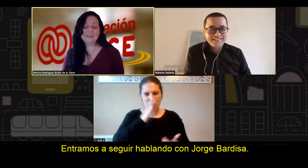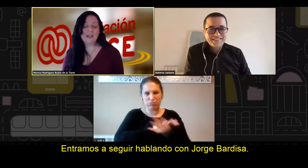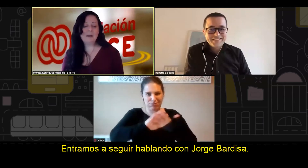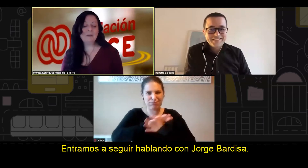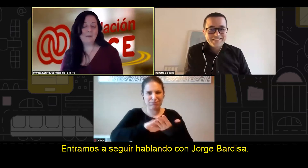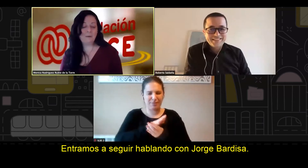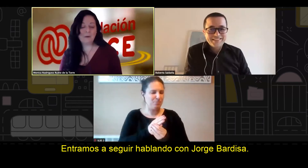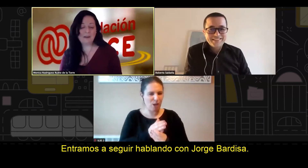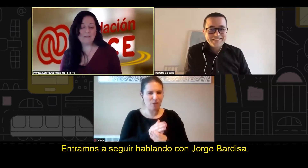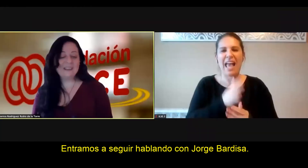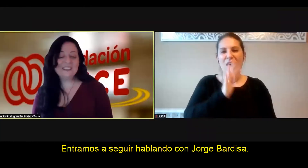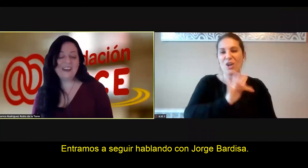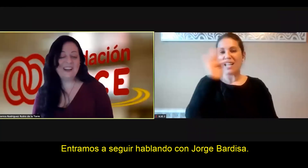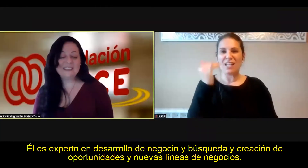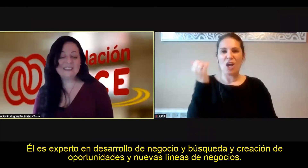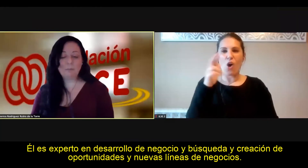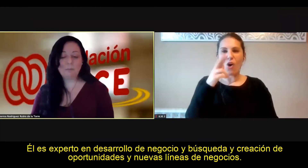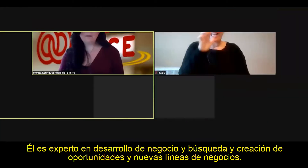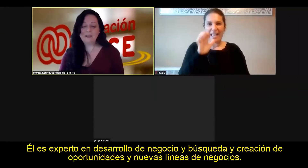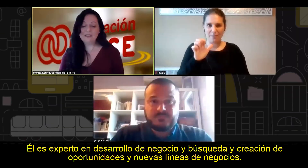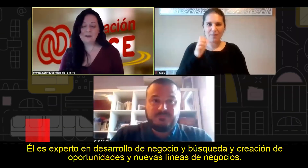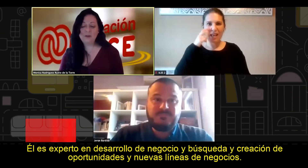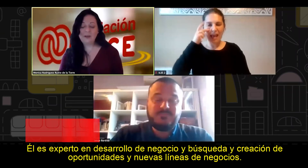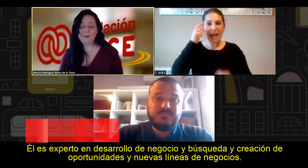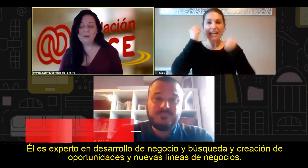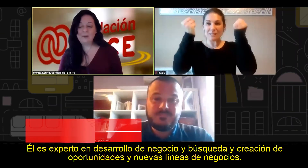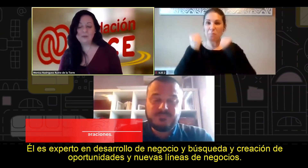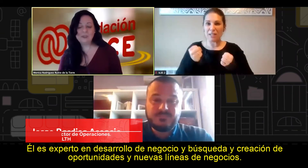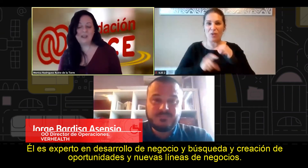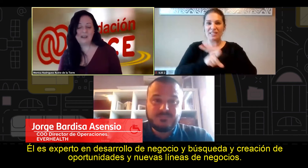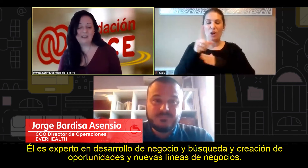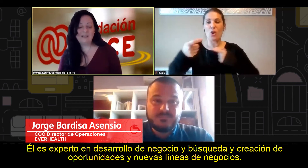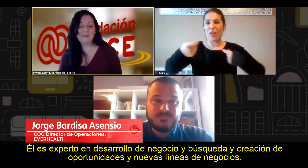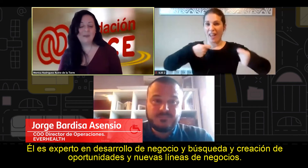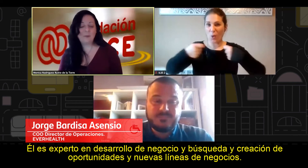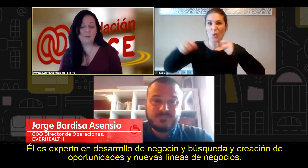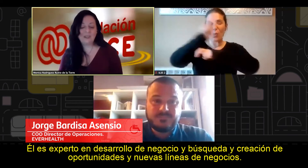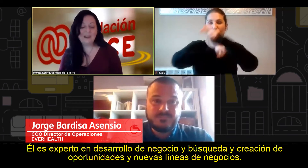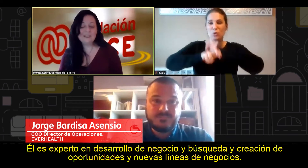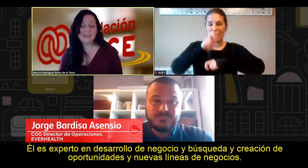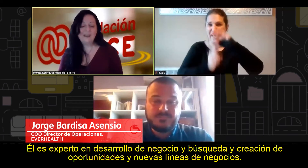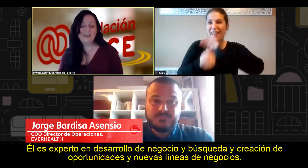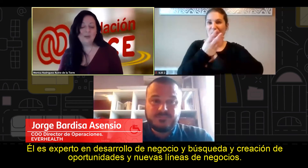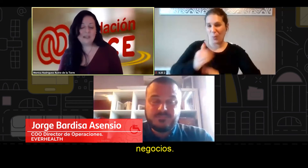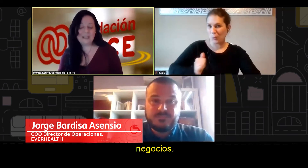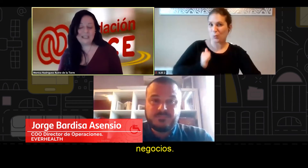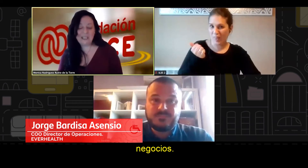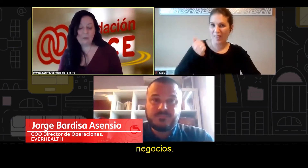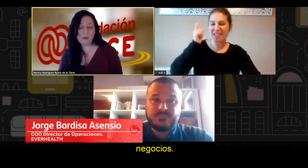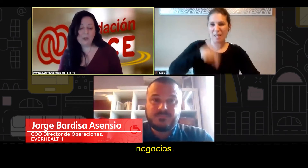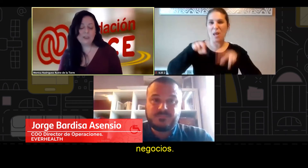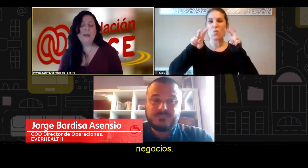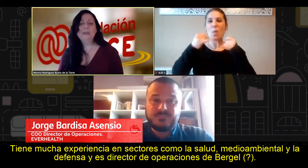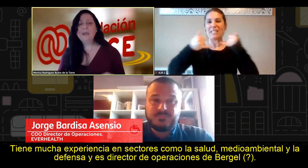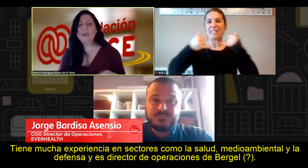seguir hablando con Jorge Bardisa. Él es experto en desarrollo de negocio y búsqueda y creación de oportunidades y nuevas líneas de